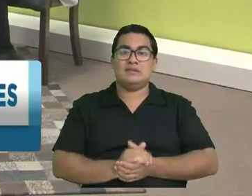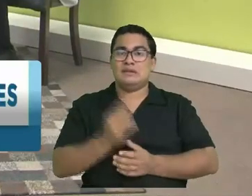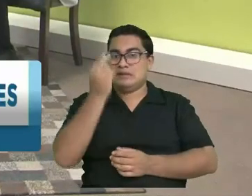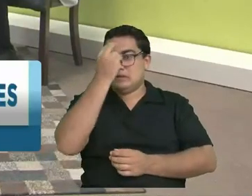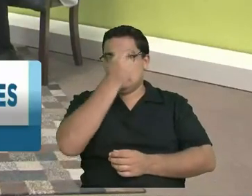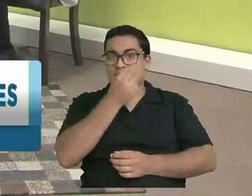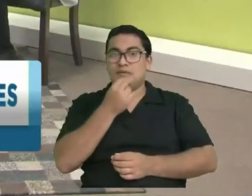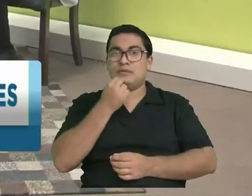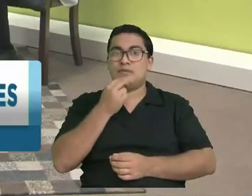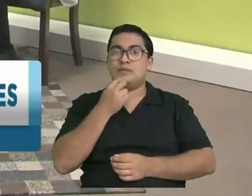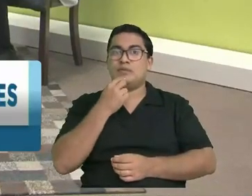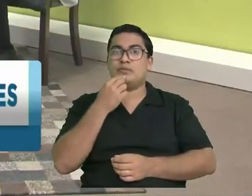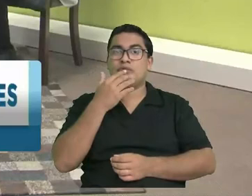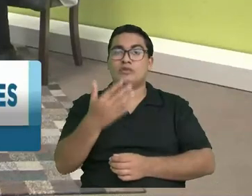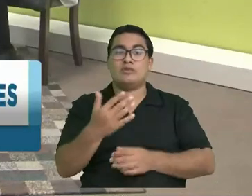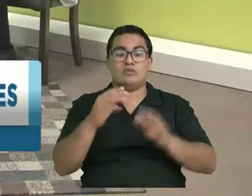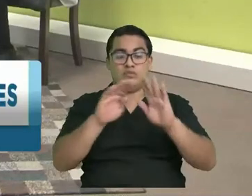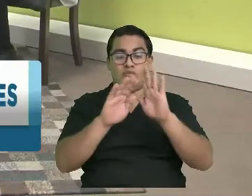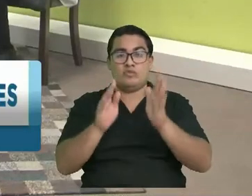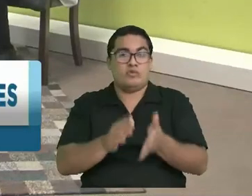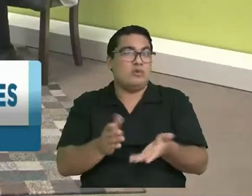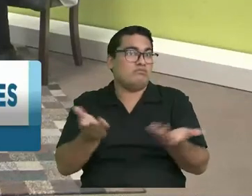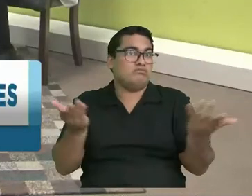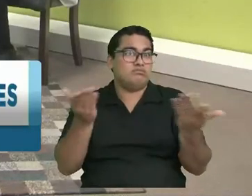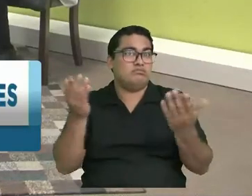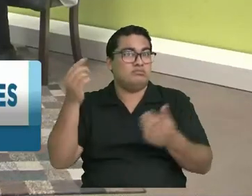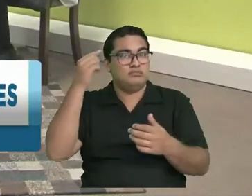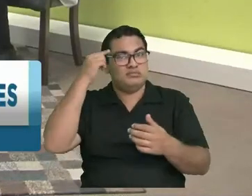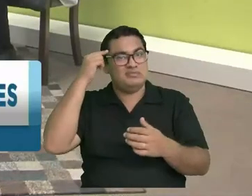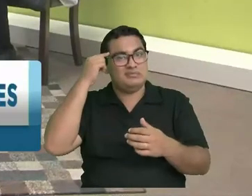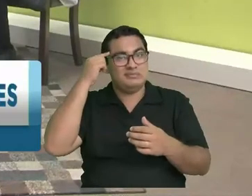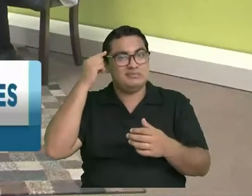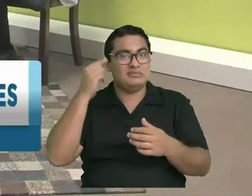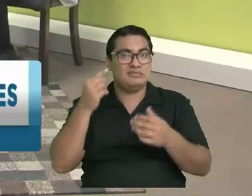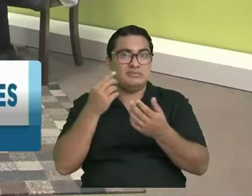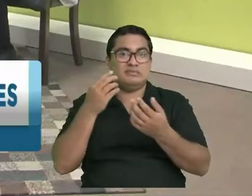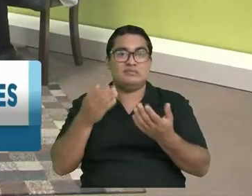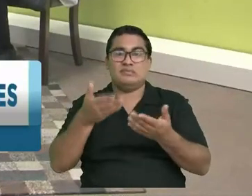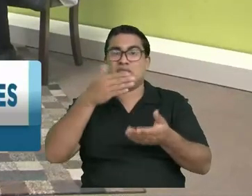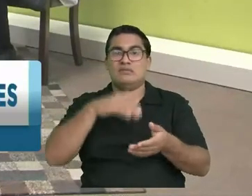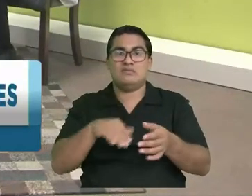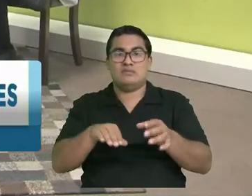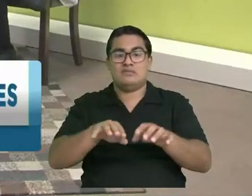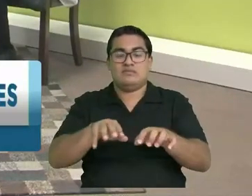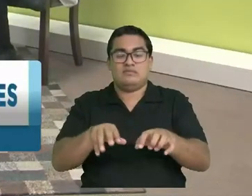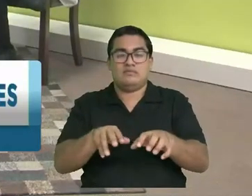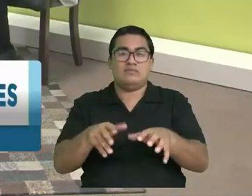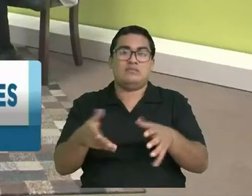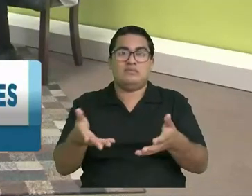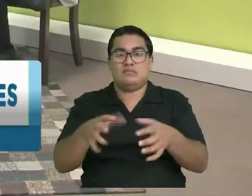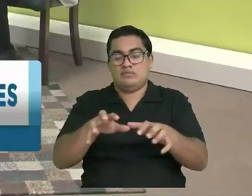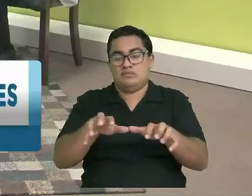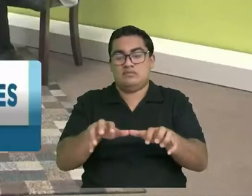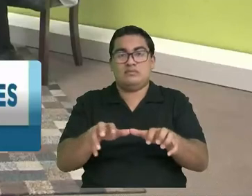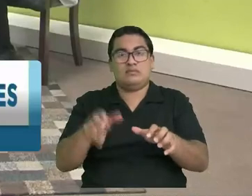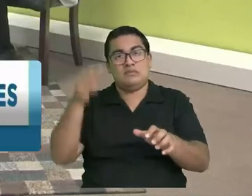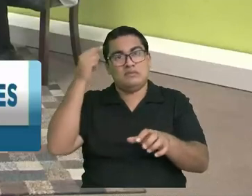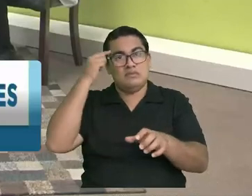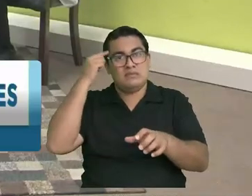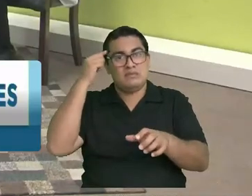esto por las malformaciones, porque algunas chicas se estarán preguntando quizás que para evitar las malformaciones y los pies y los dedos así,